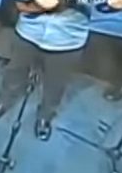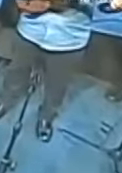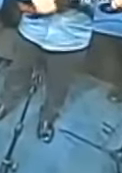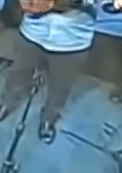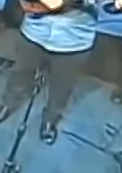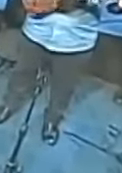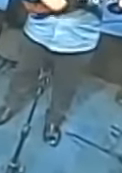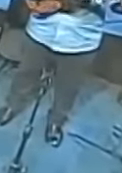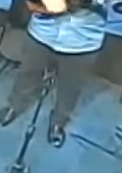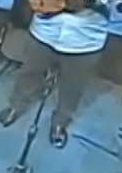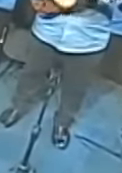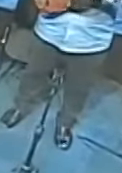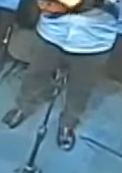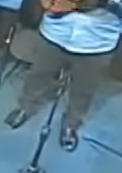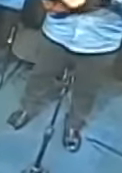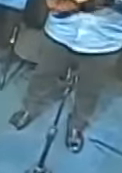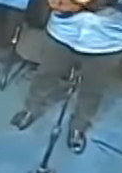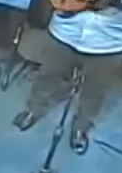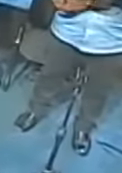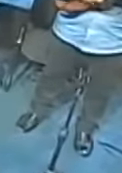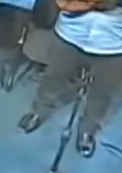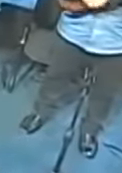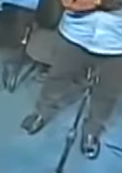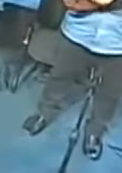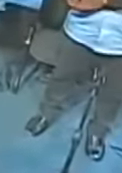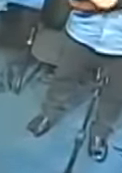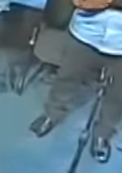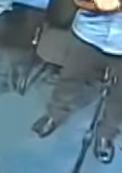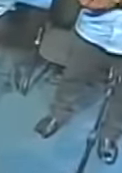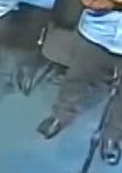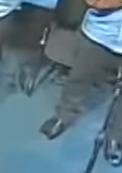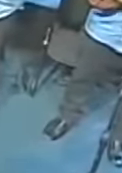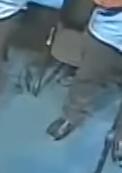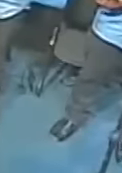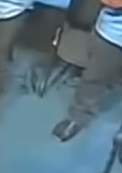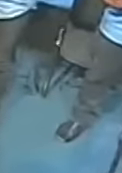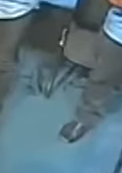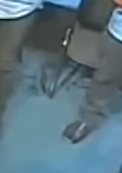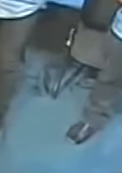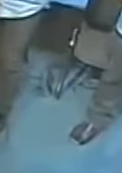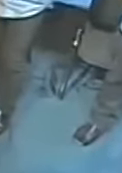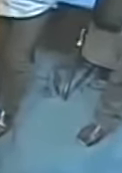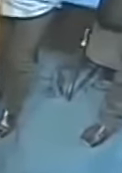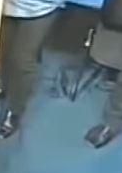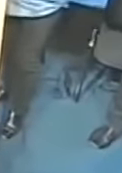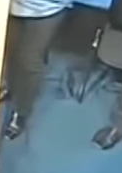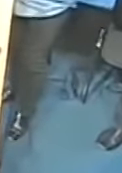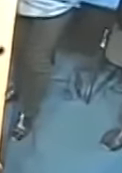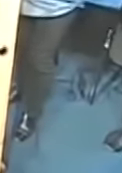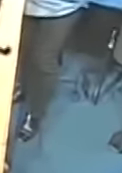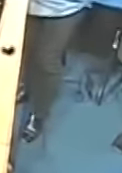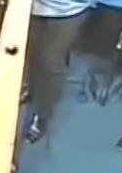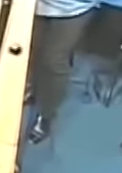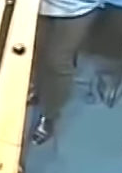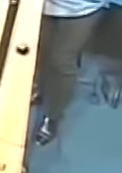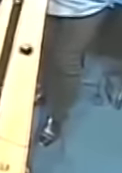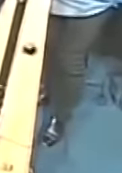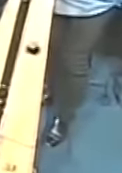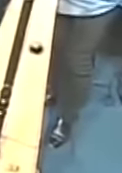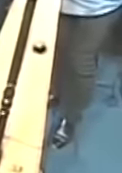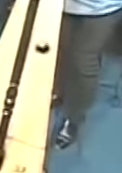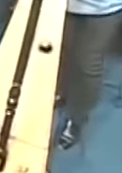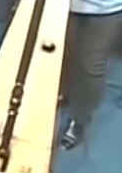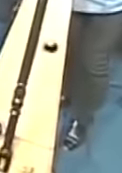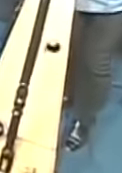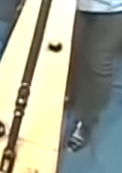unirse en esta causa nacional que convoca a cada uno de los patriotas a defender